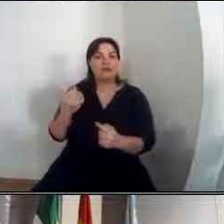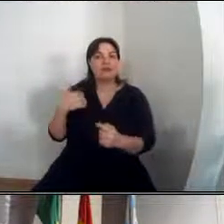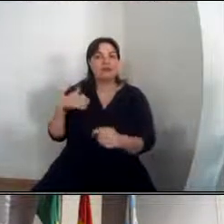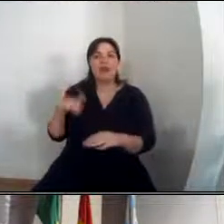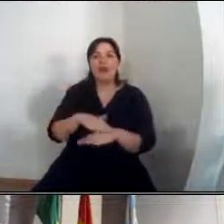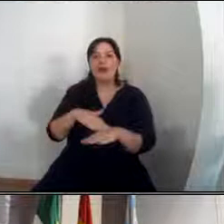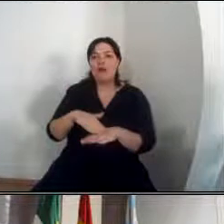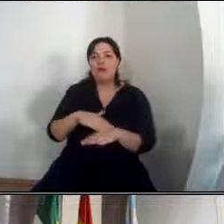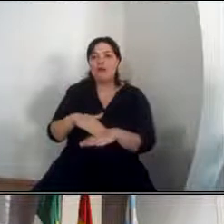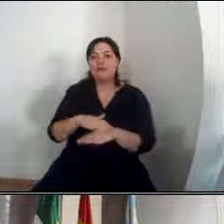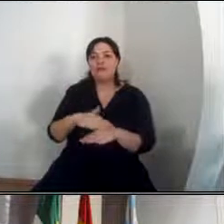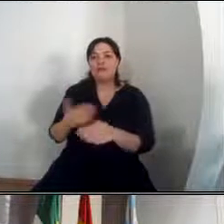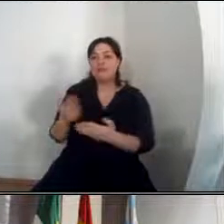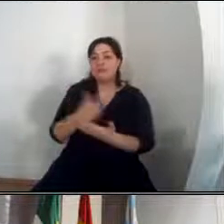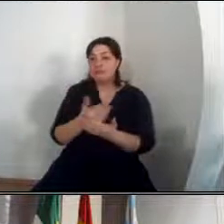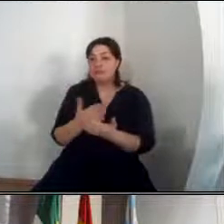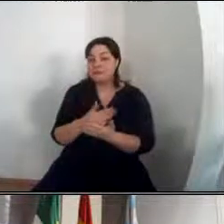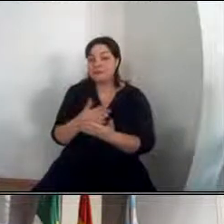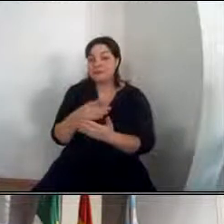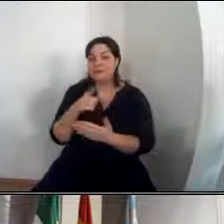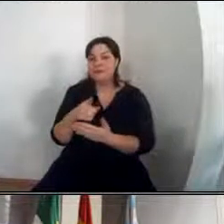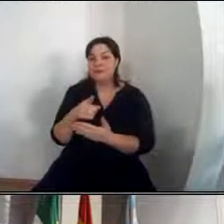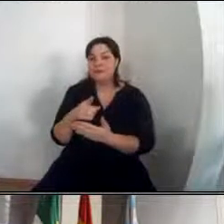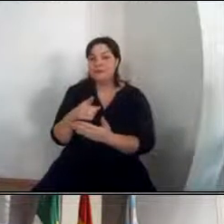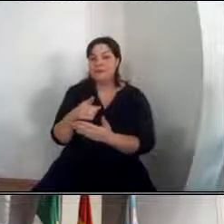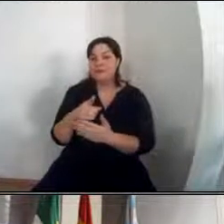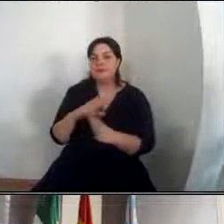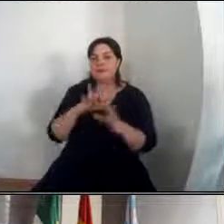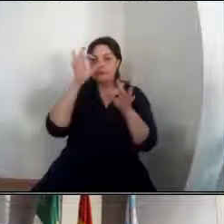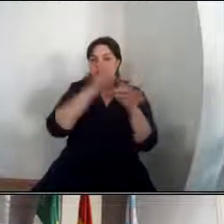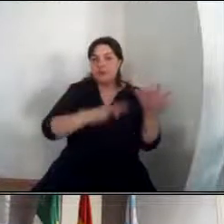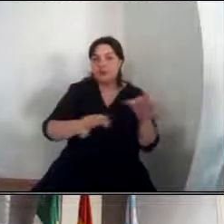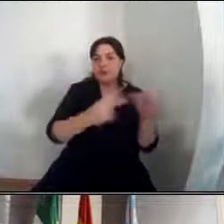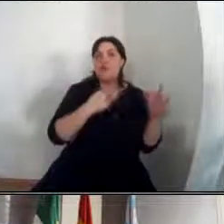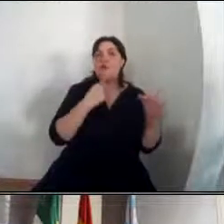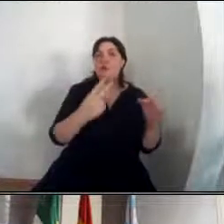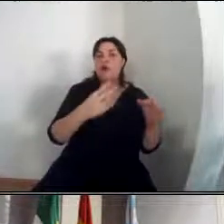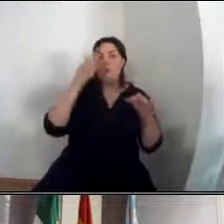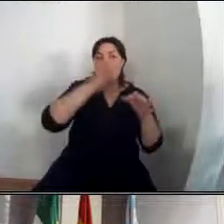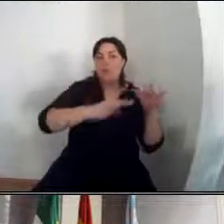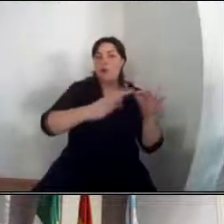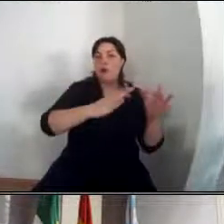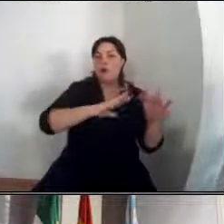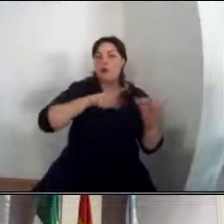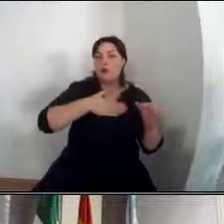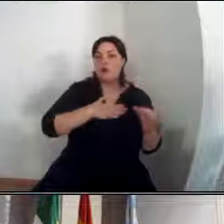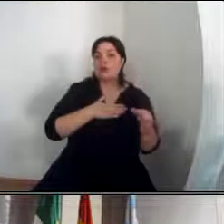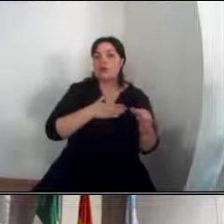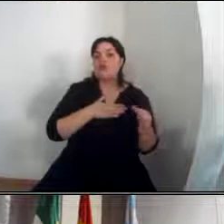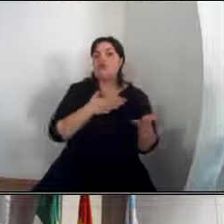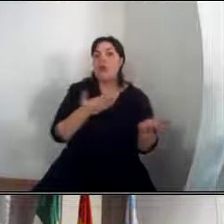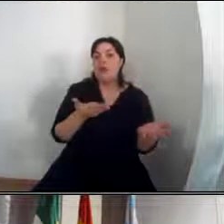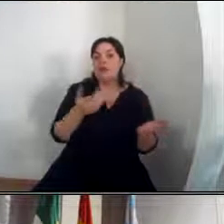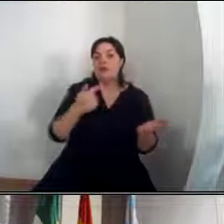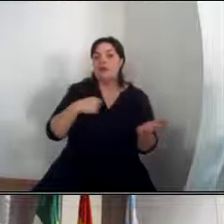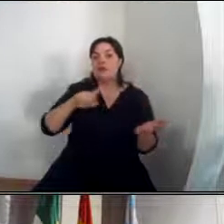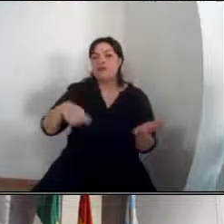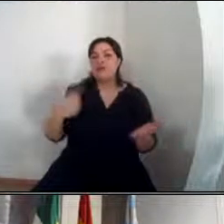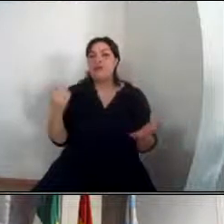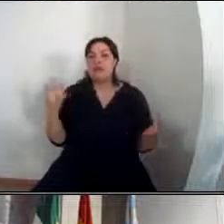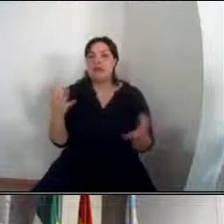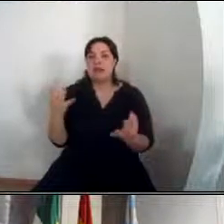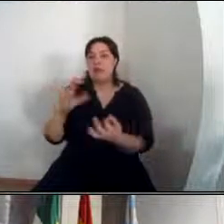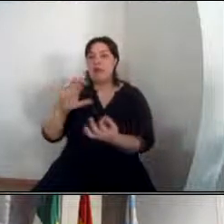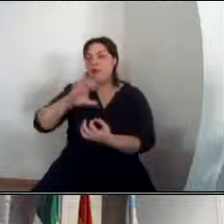intermedios, lo que es en la voz del mundo rural, de todos nuestros pueblos, y que necesitamos que esta Europa pues dé